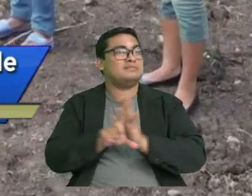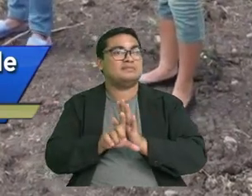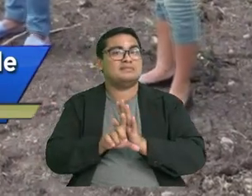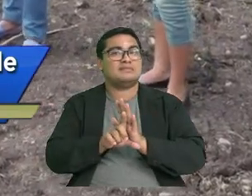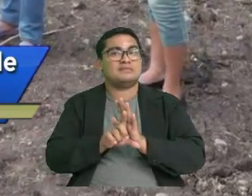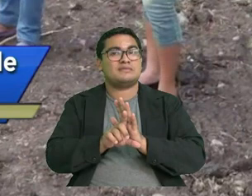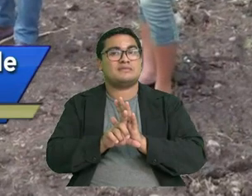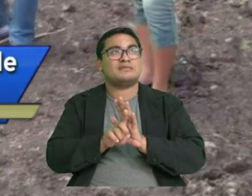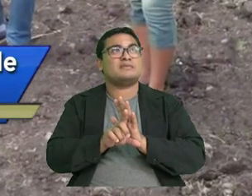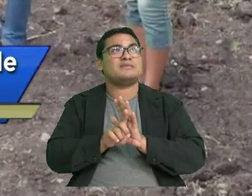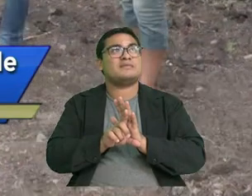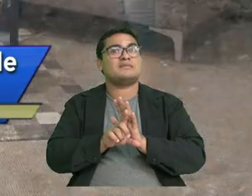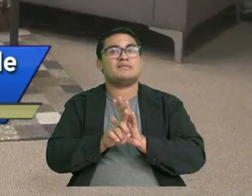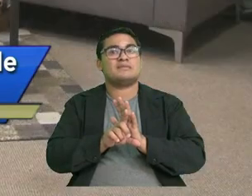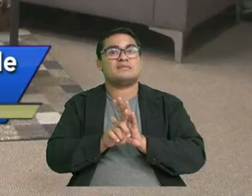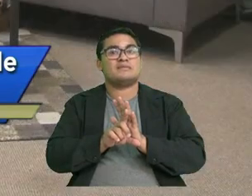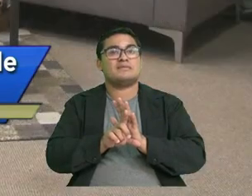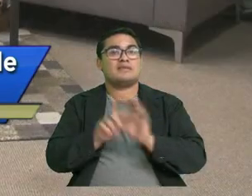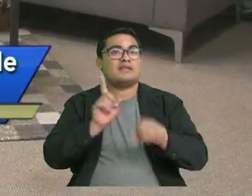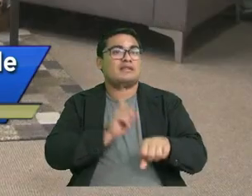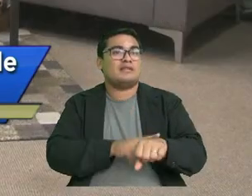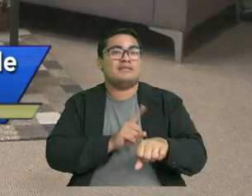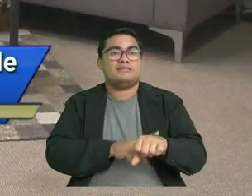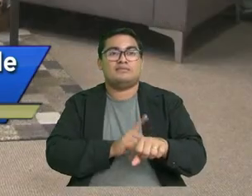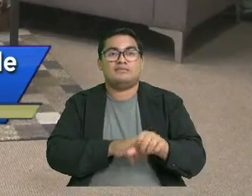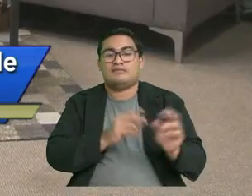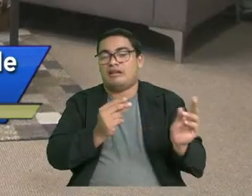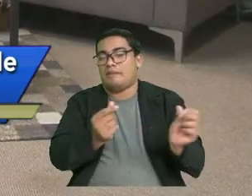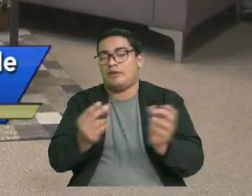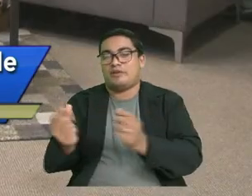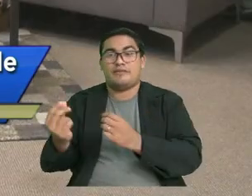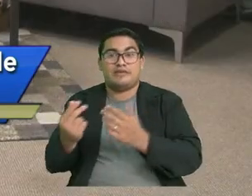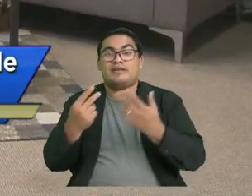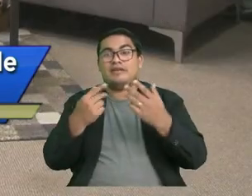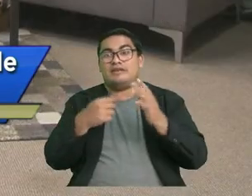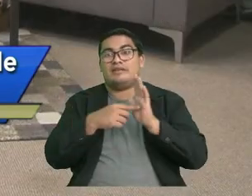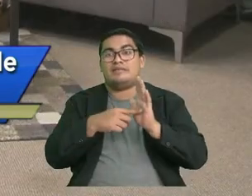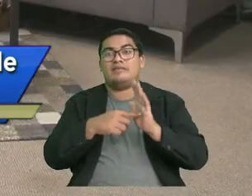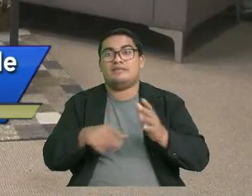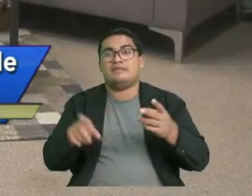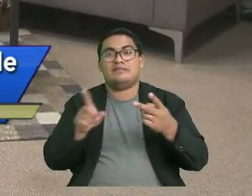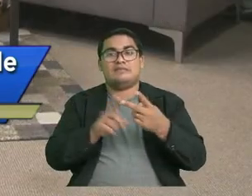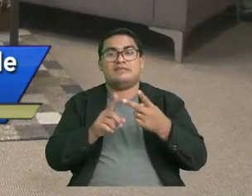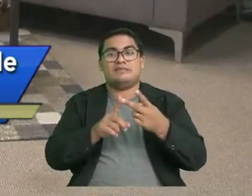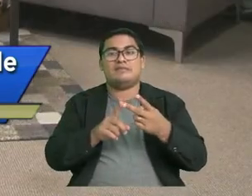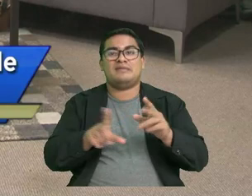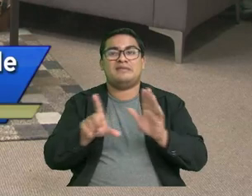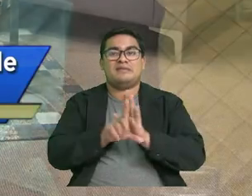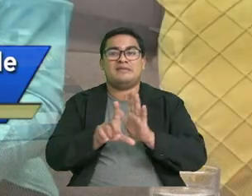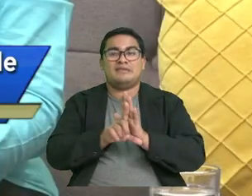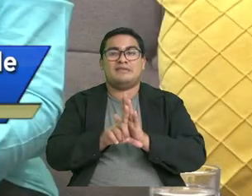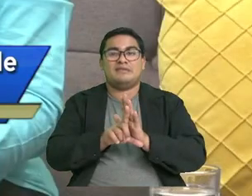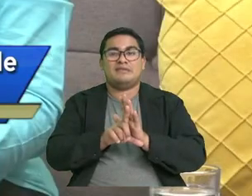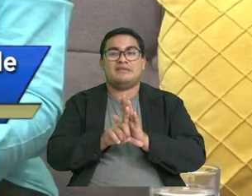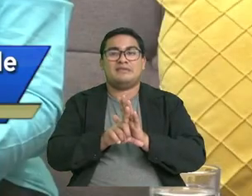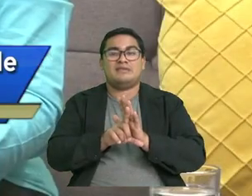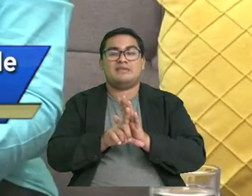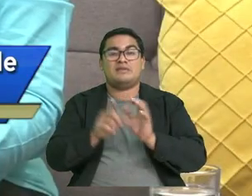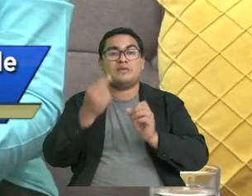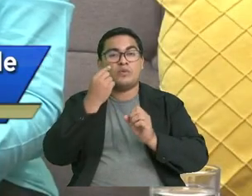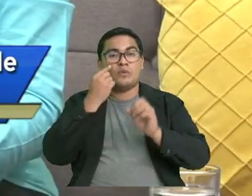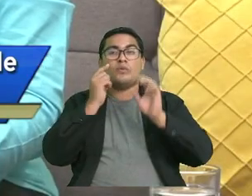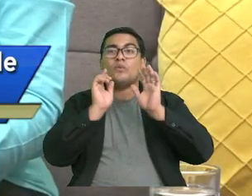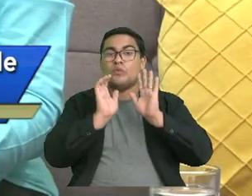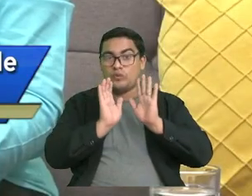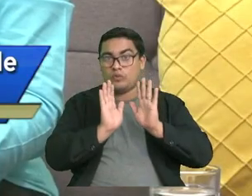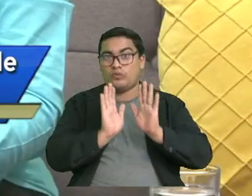manera breve, porque el tiempo va rápido, es la ley que tiene que ver con la protección.